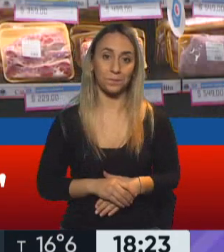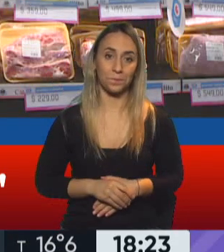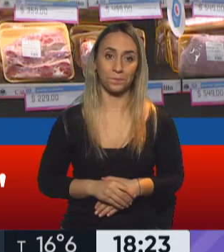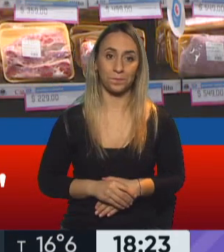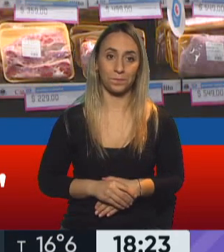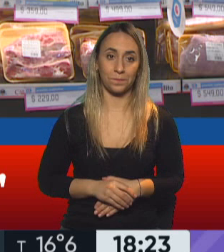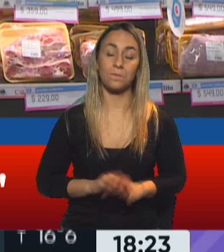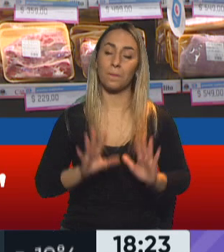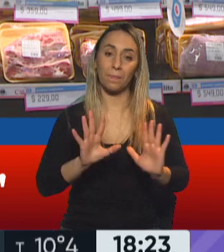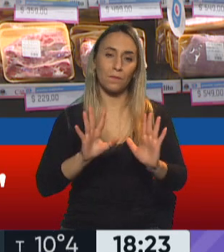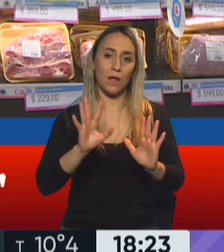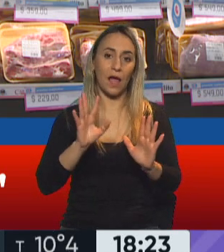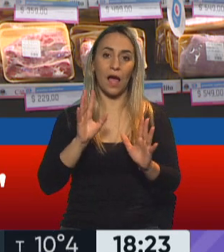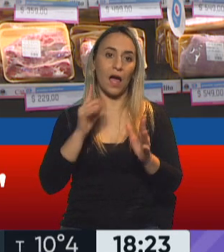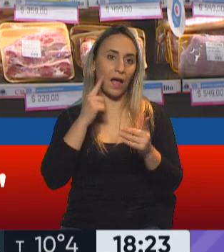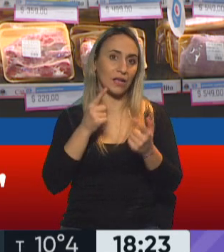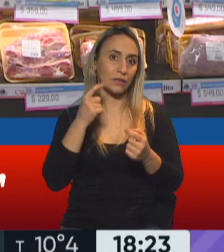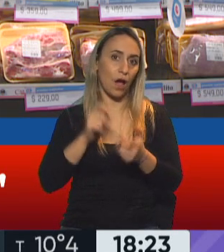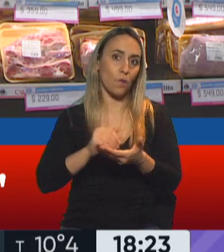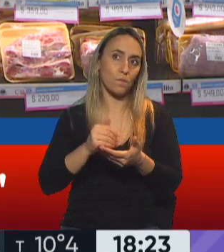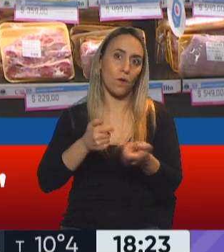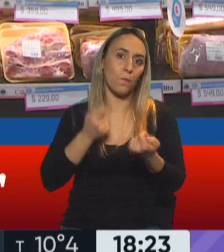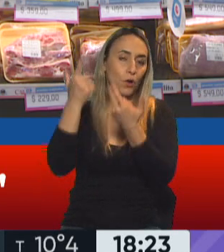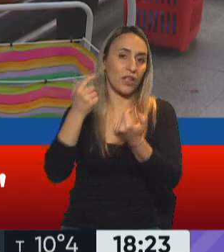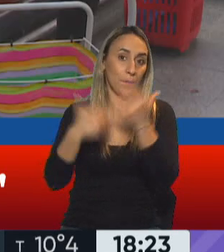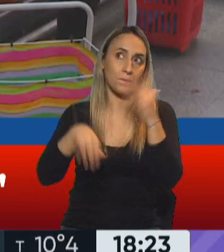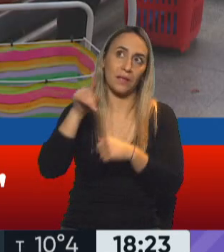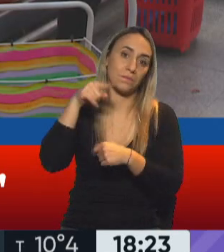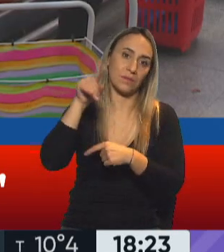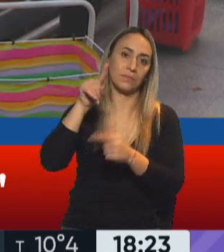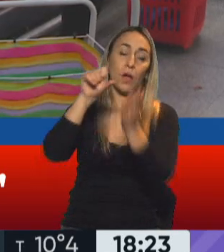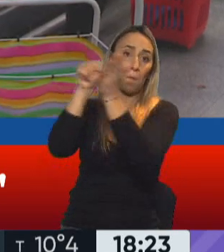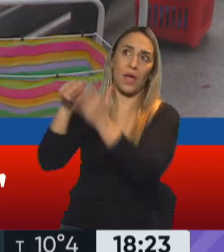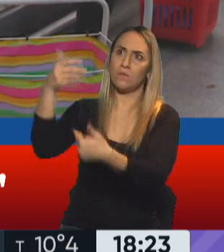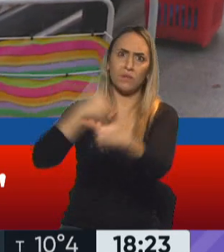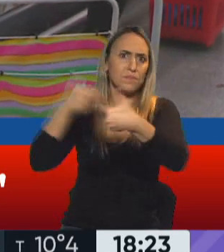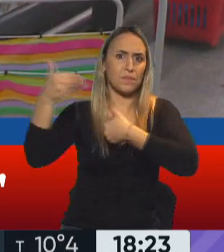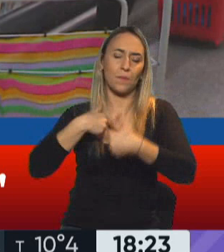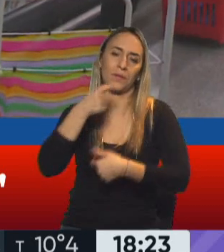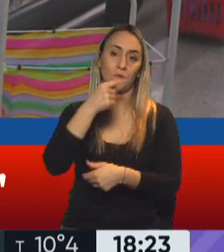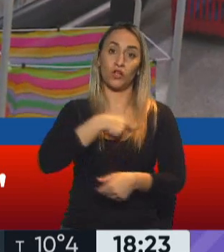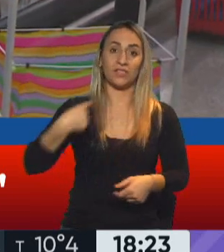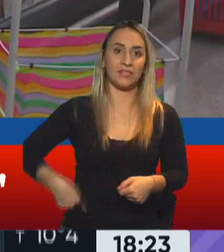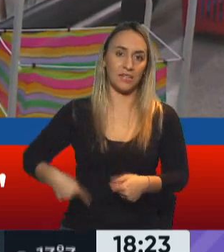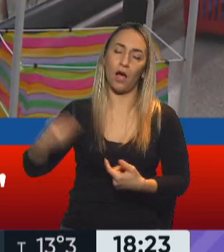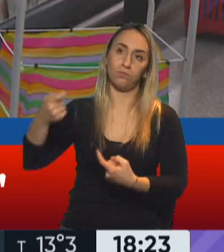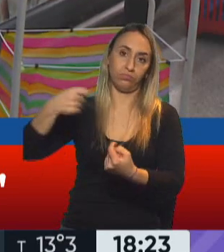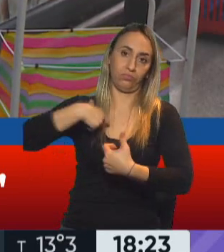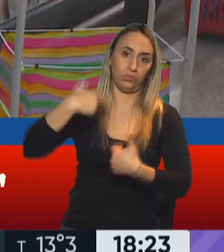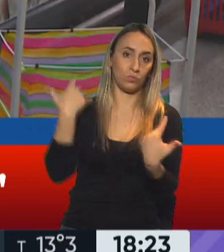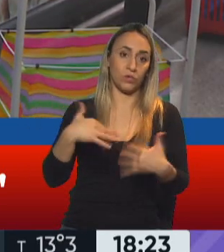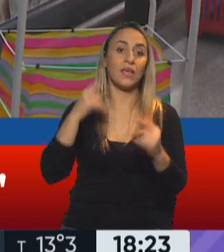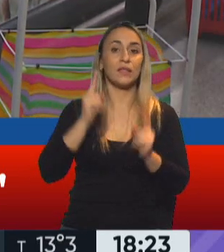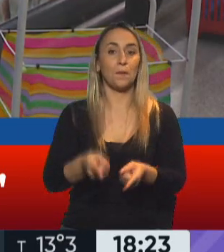para aumentar las exportaciones, sobre todo a los principales clientes que tenemos hoy muy demandantes, como por ejemplo China y por ejemplo